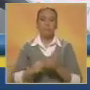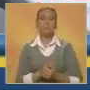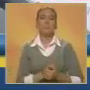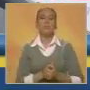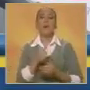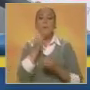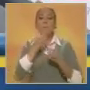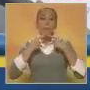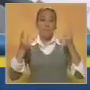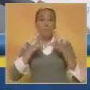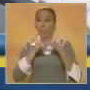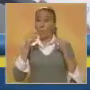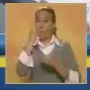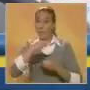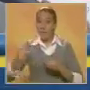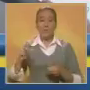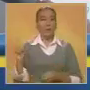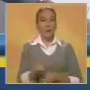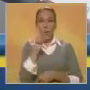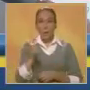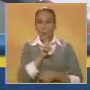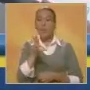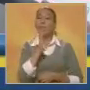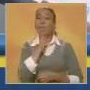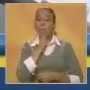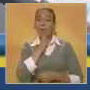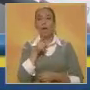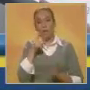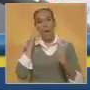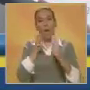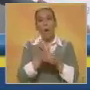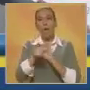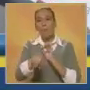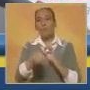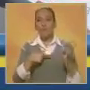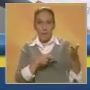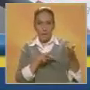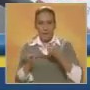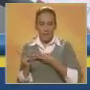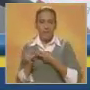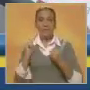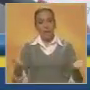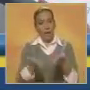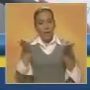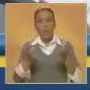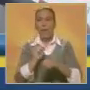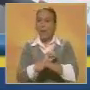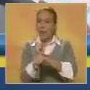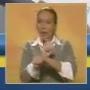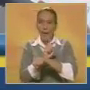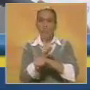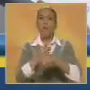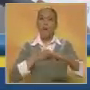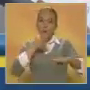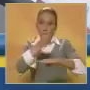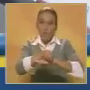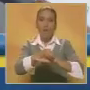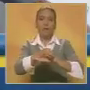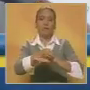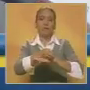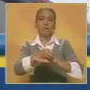toda la población, para todos los usuarios de la banca, y por eso los invitamos y los exhortamos que lo más rápido posible vayan